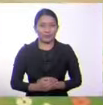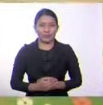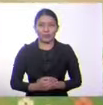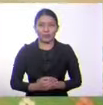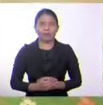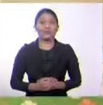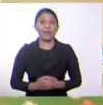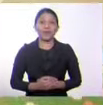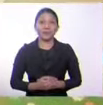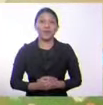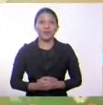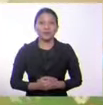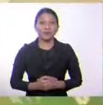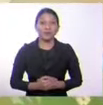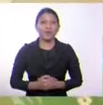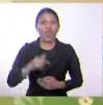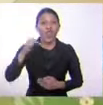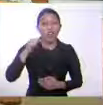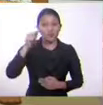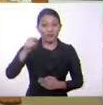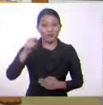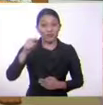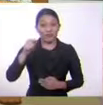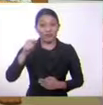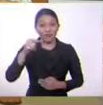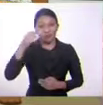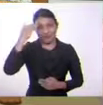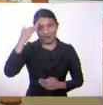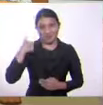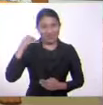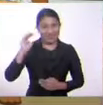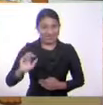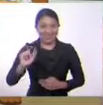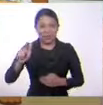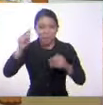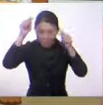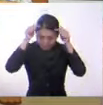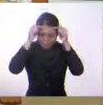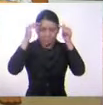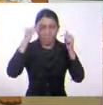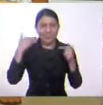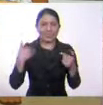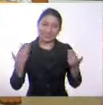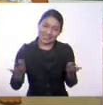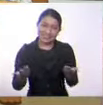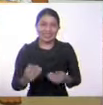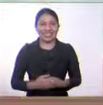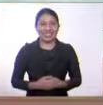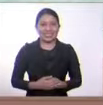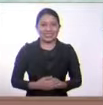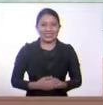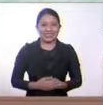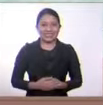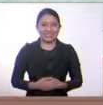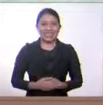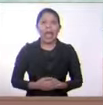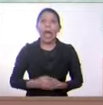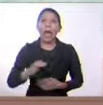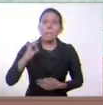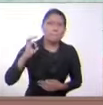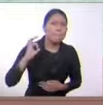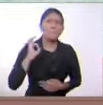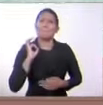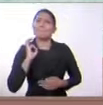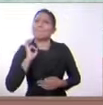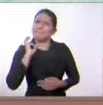¡Sí! Ahora Guille es una de sus princesas. Pero lo mejor, abuelo, es que